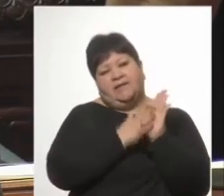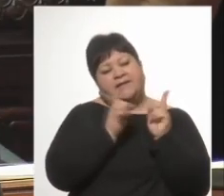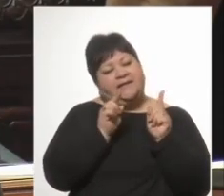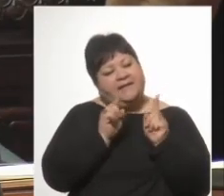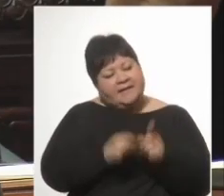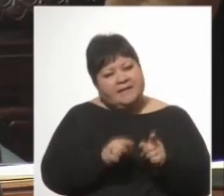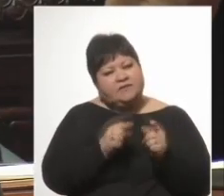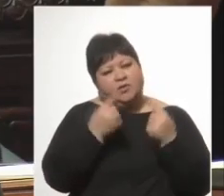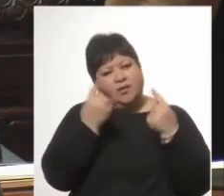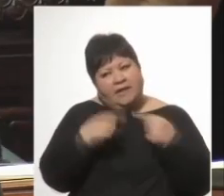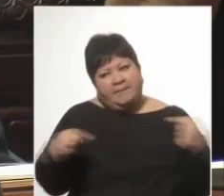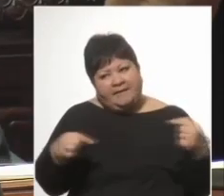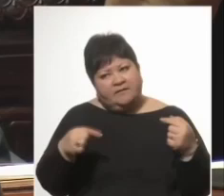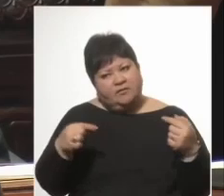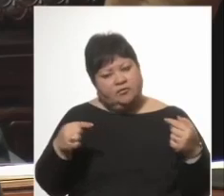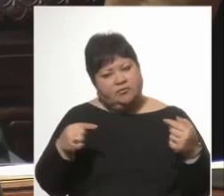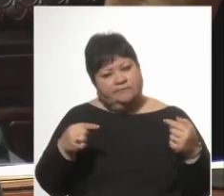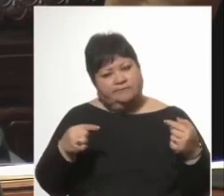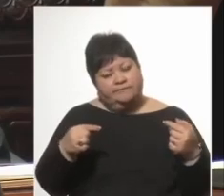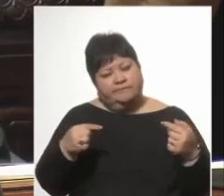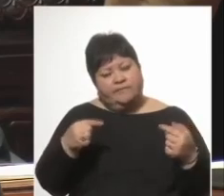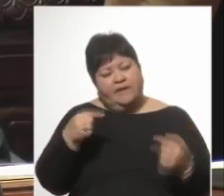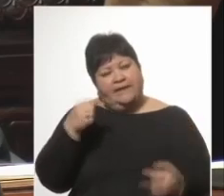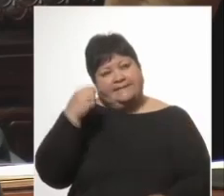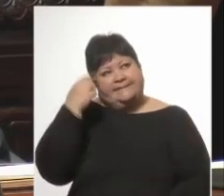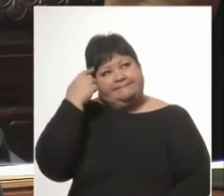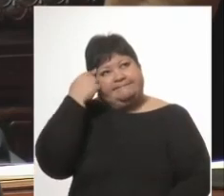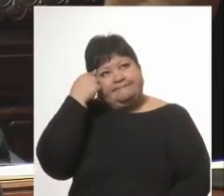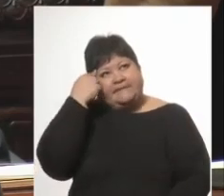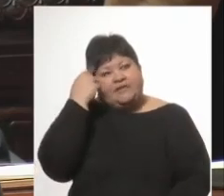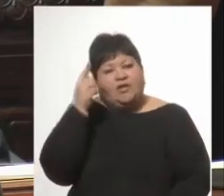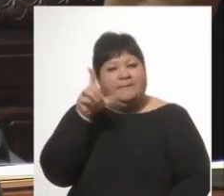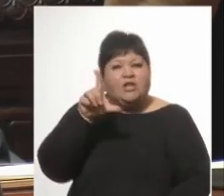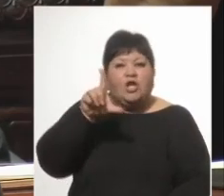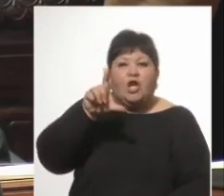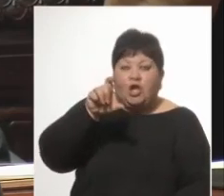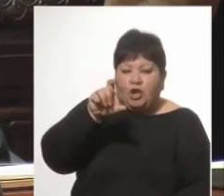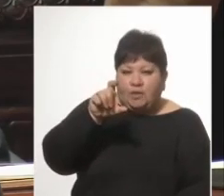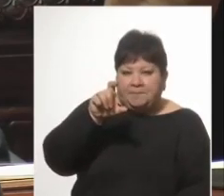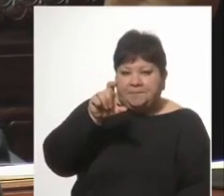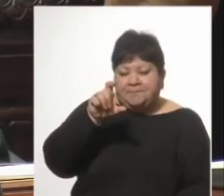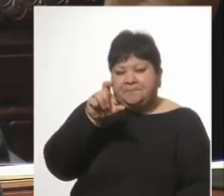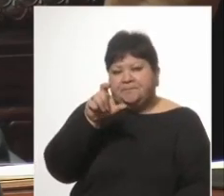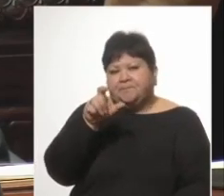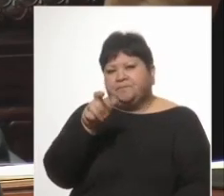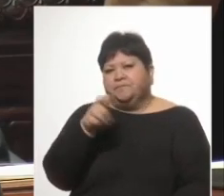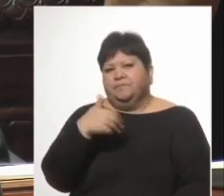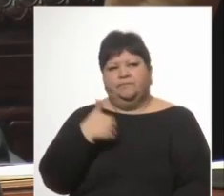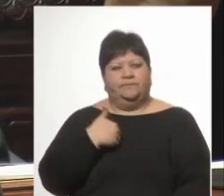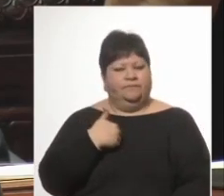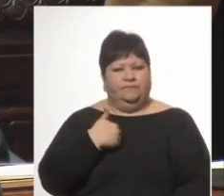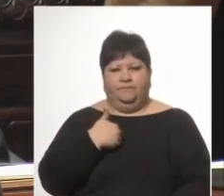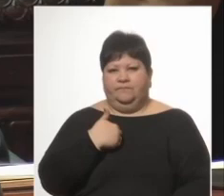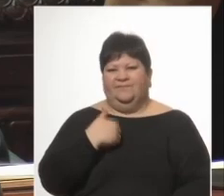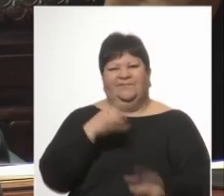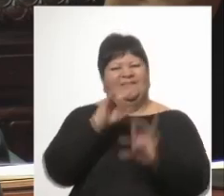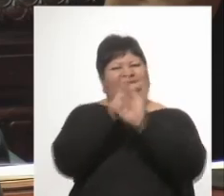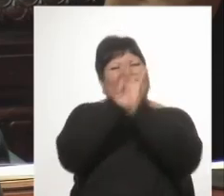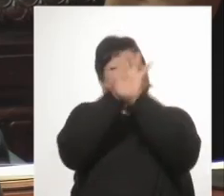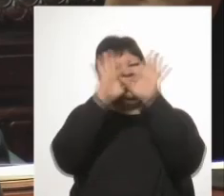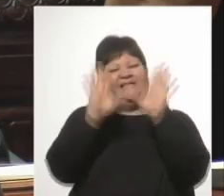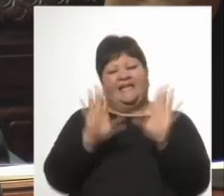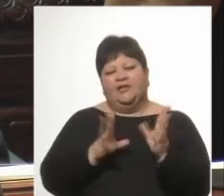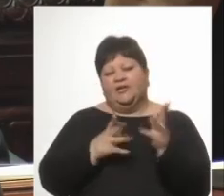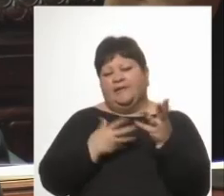son de razonamiento lógico. Yo creo que son objetivos y avalan, o por